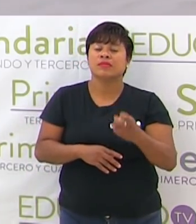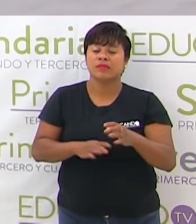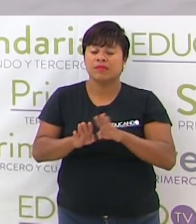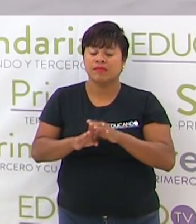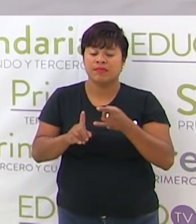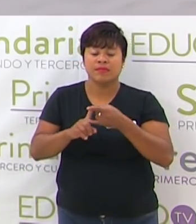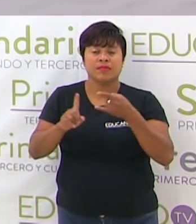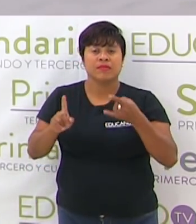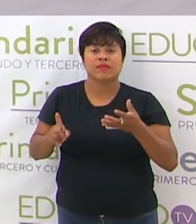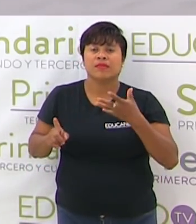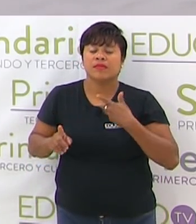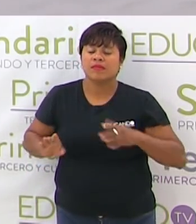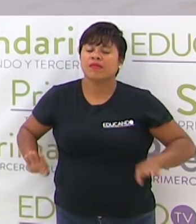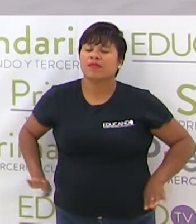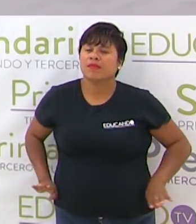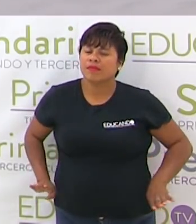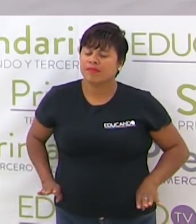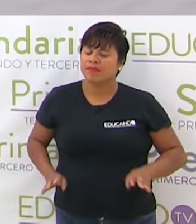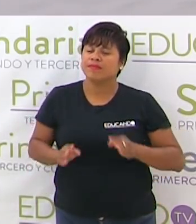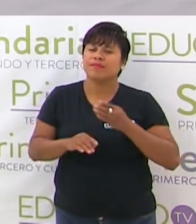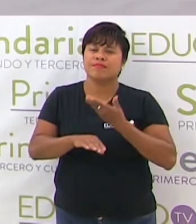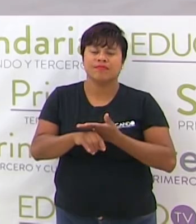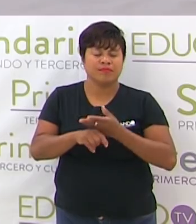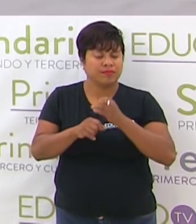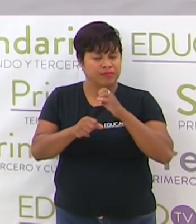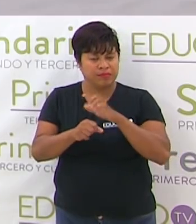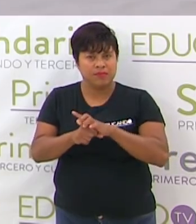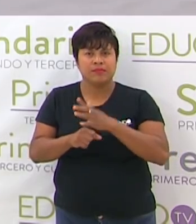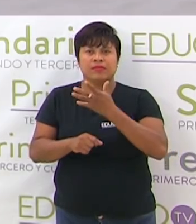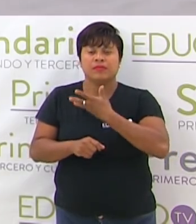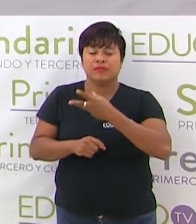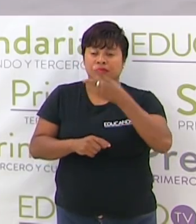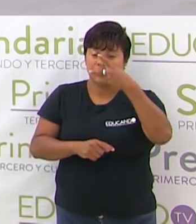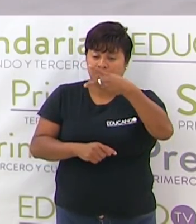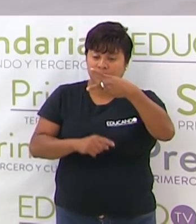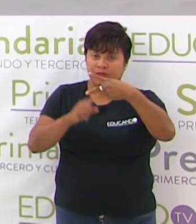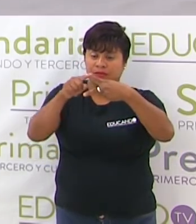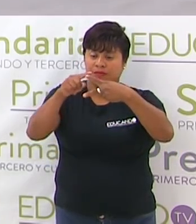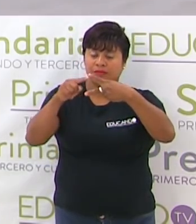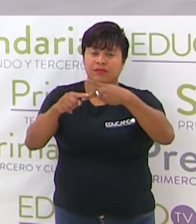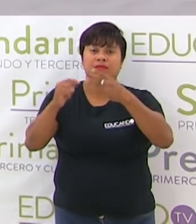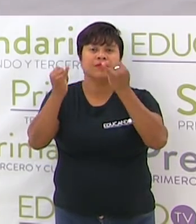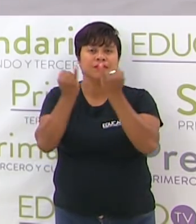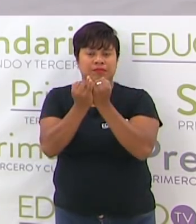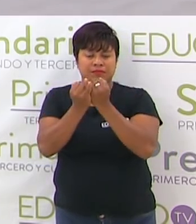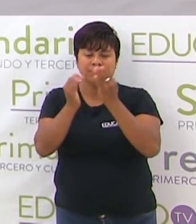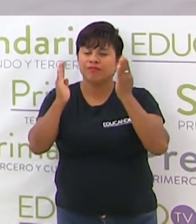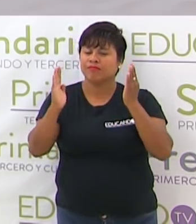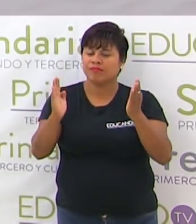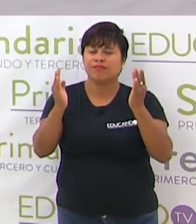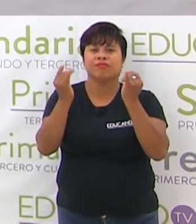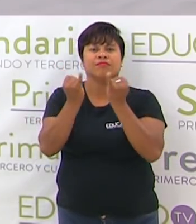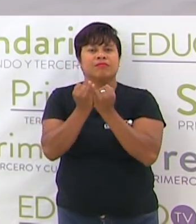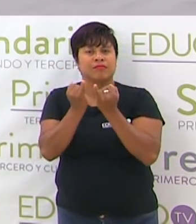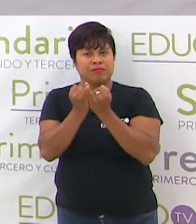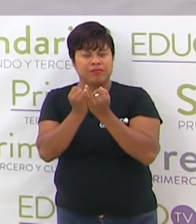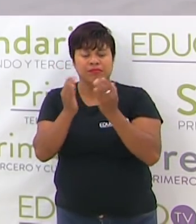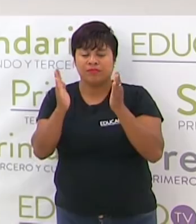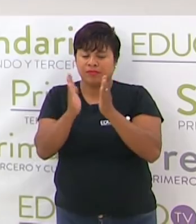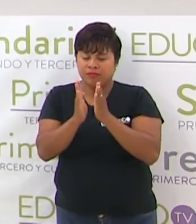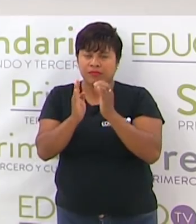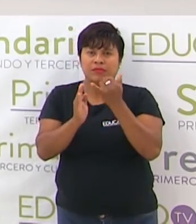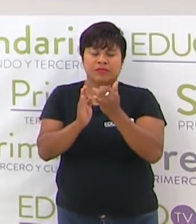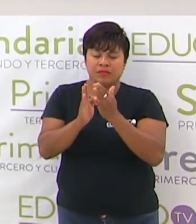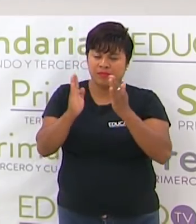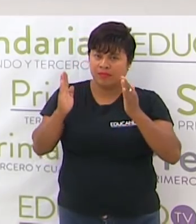los rectángulos tienen una característica muy particular, que tienen 2 lados que son más largos y 2 lados que son más